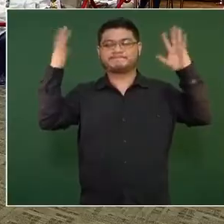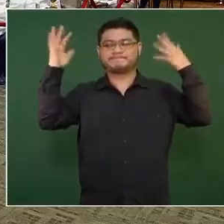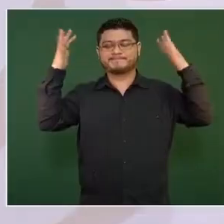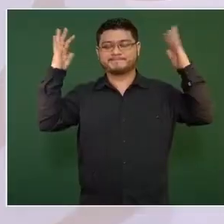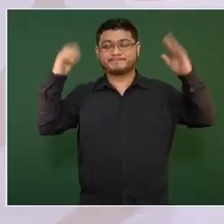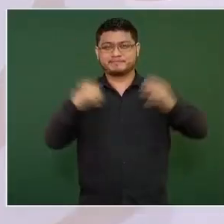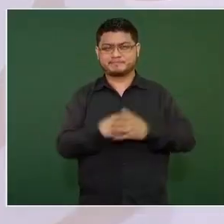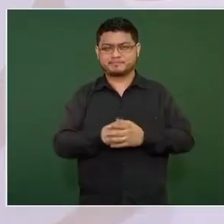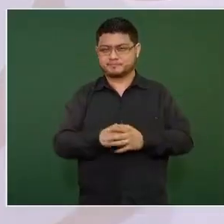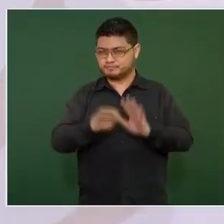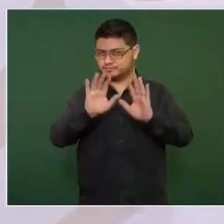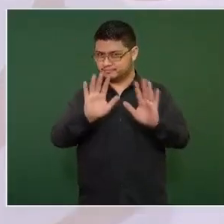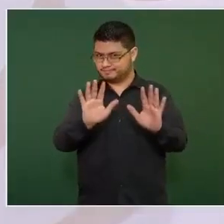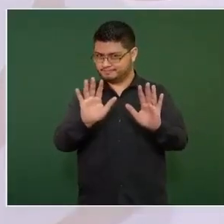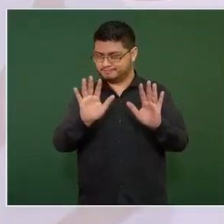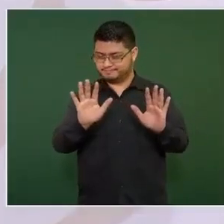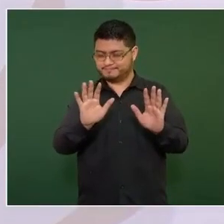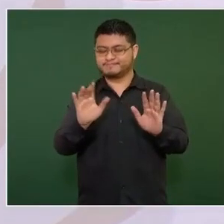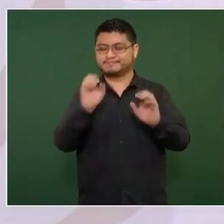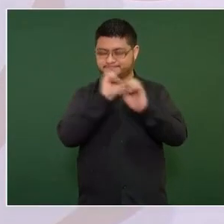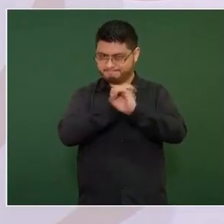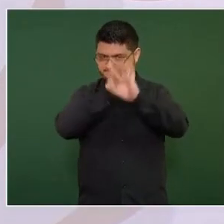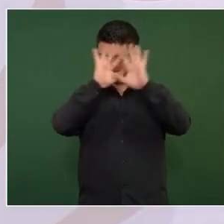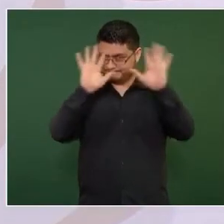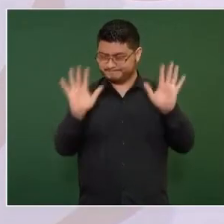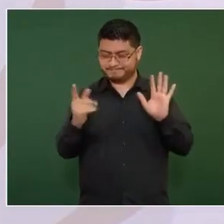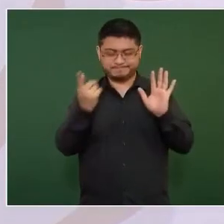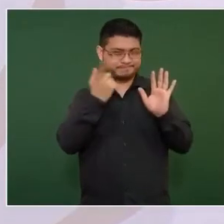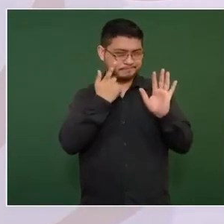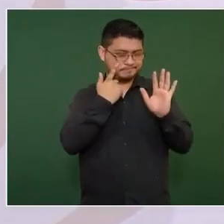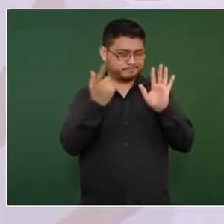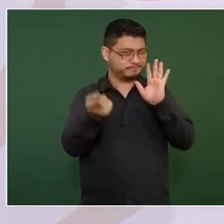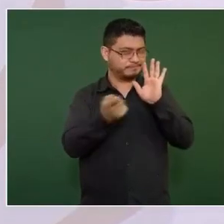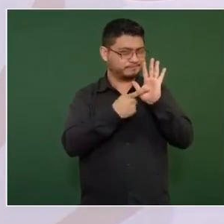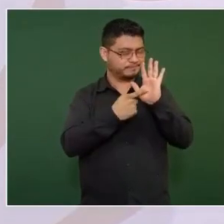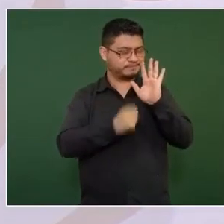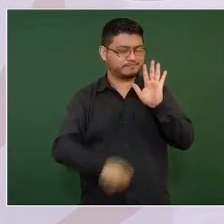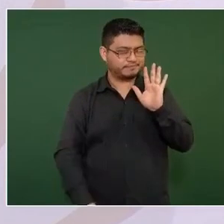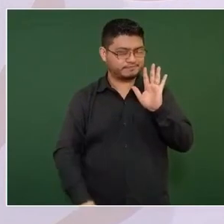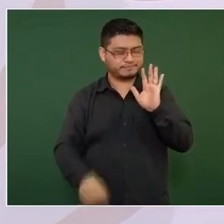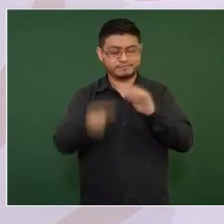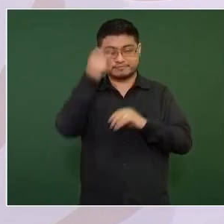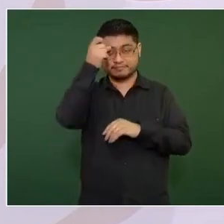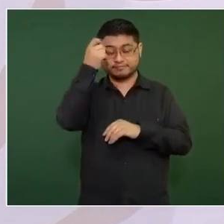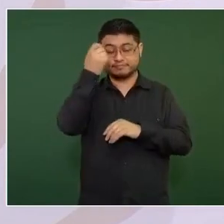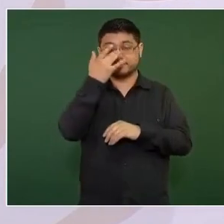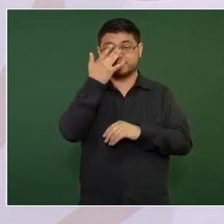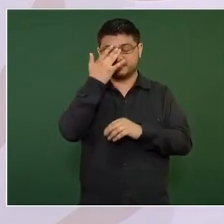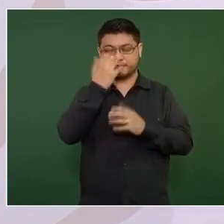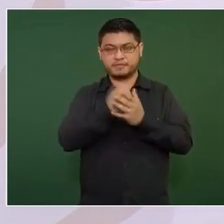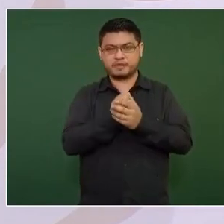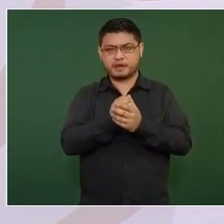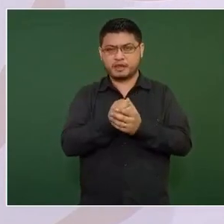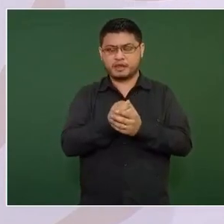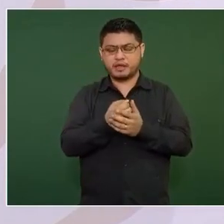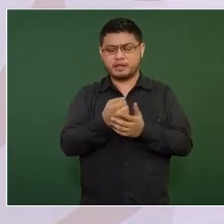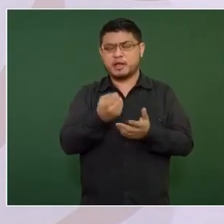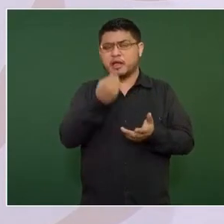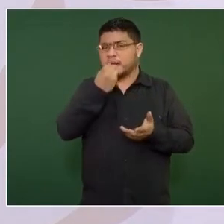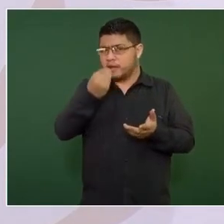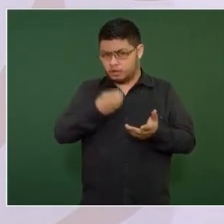Quiero aclarar también que el que haya bajado la